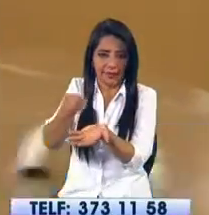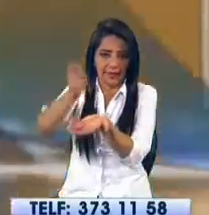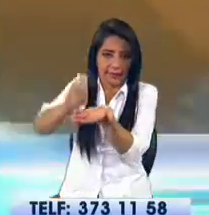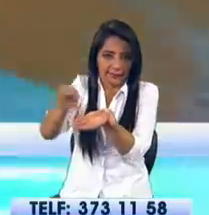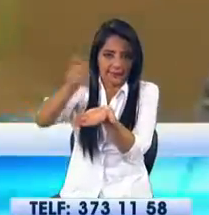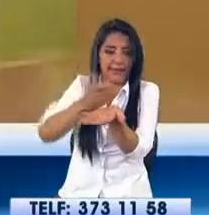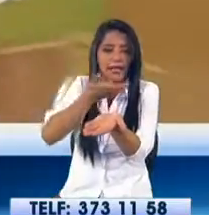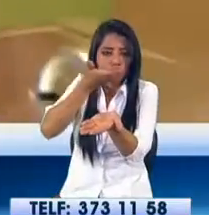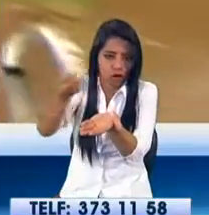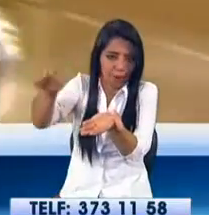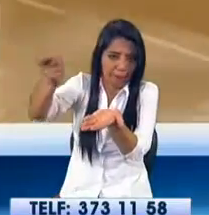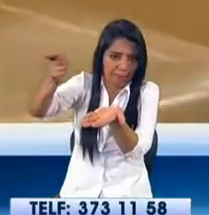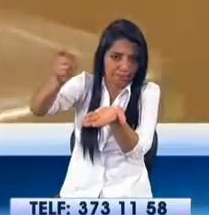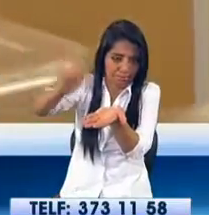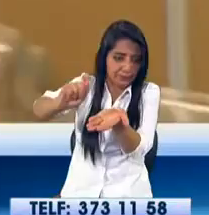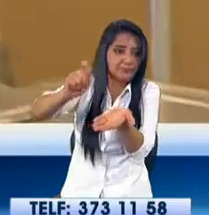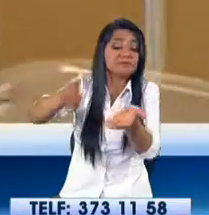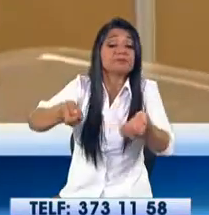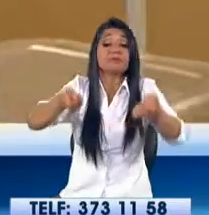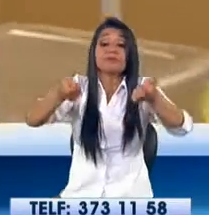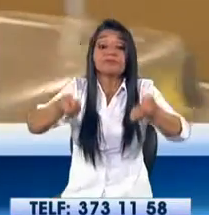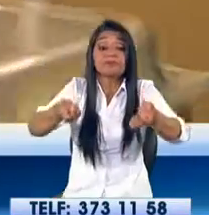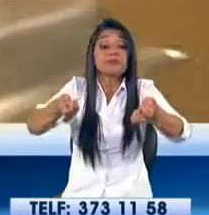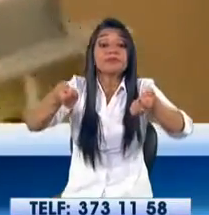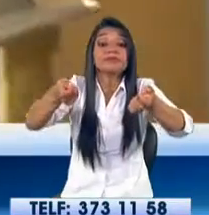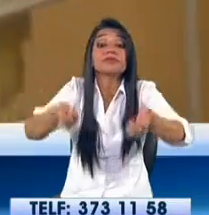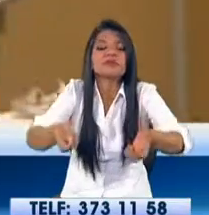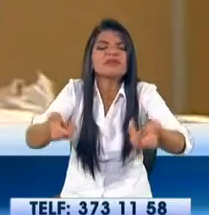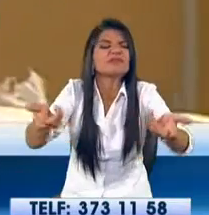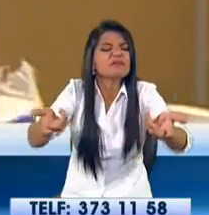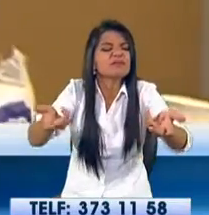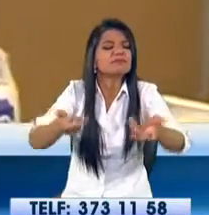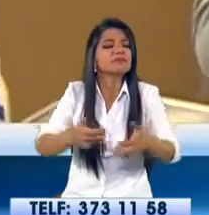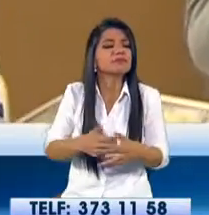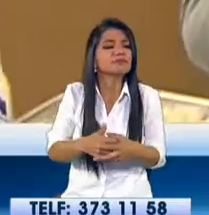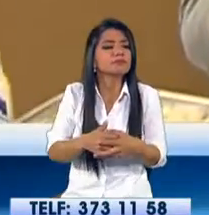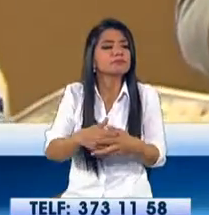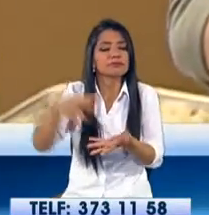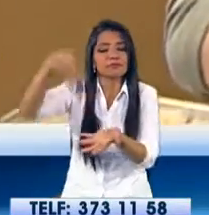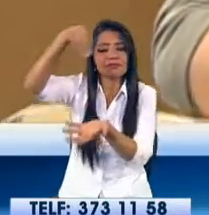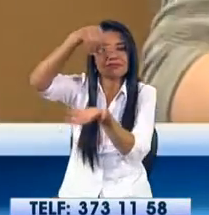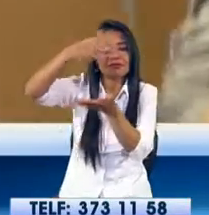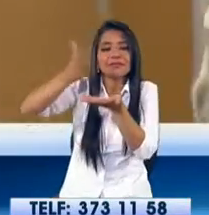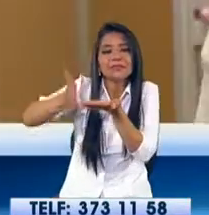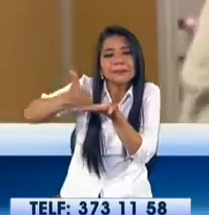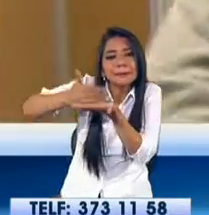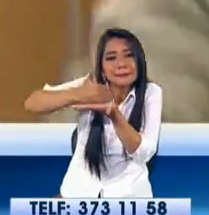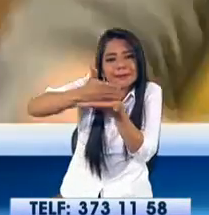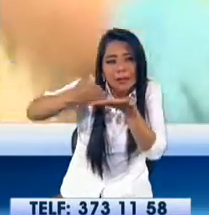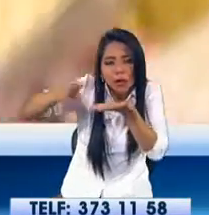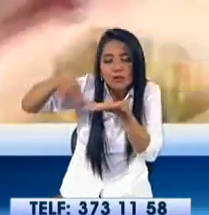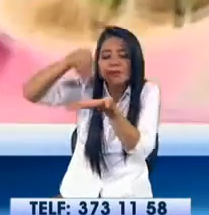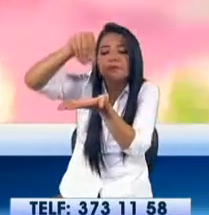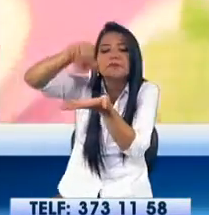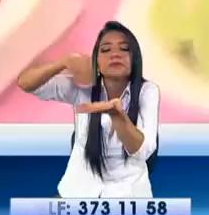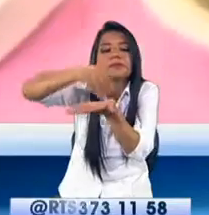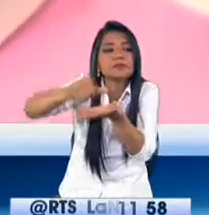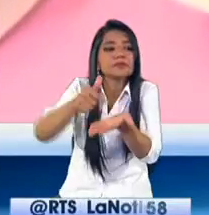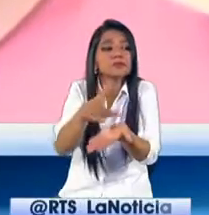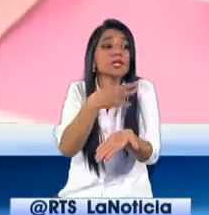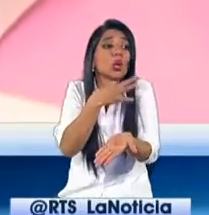y de ahí se pone en lo que es el picadillo y si le gusta prepararse